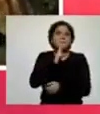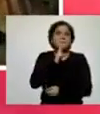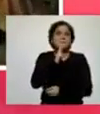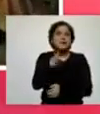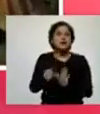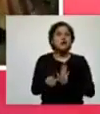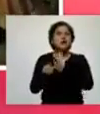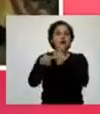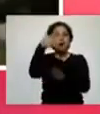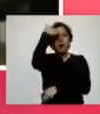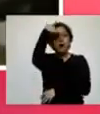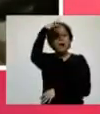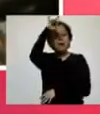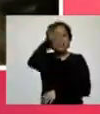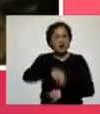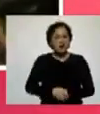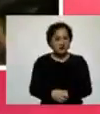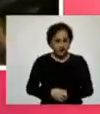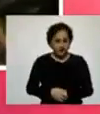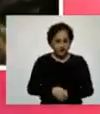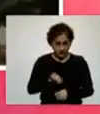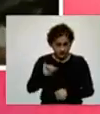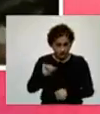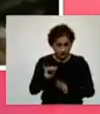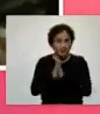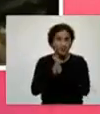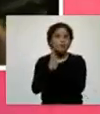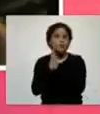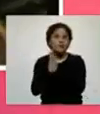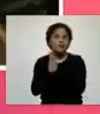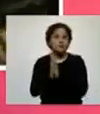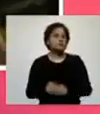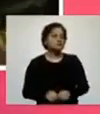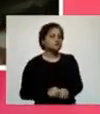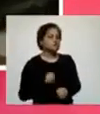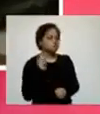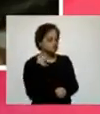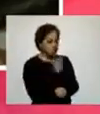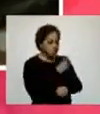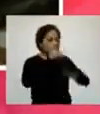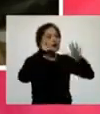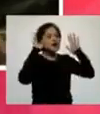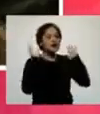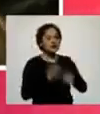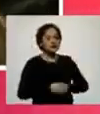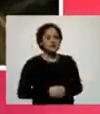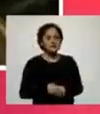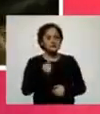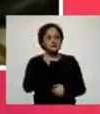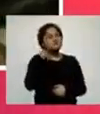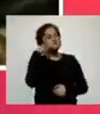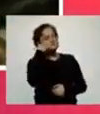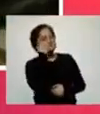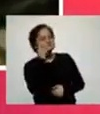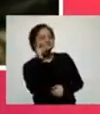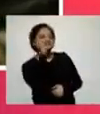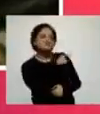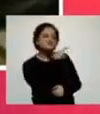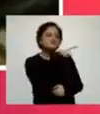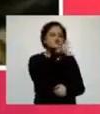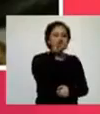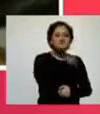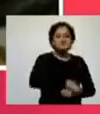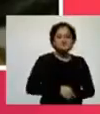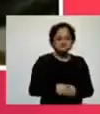una oportunidad más, ¿sí? Está bien. Con tal de verte hacer el ridículo, mi hambre puede